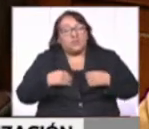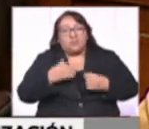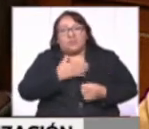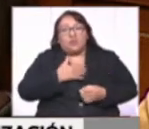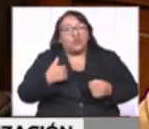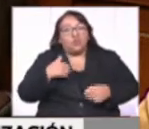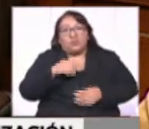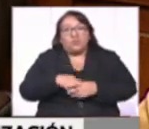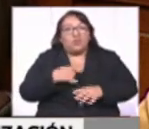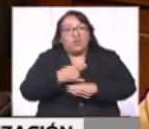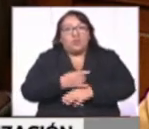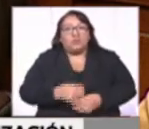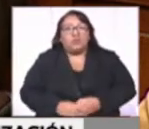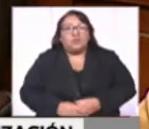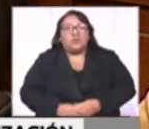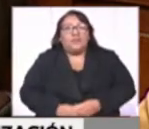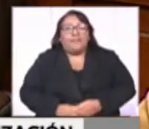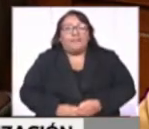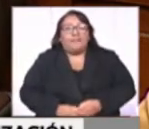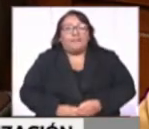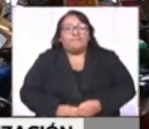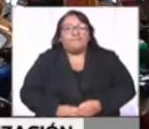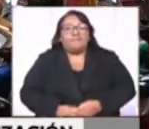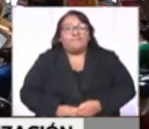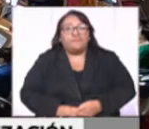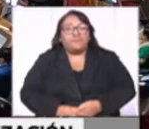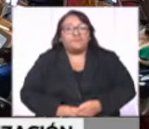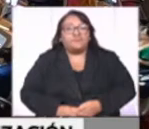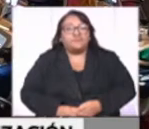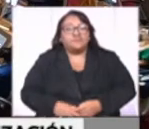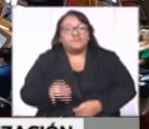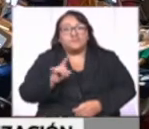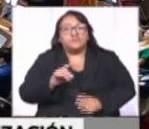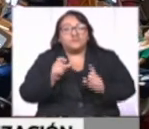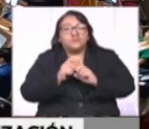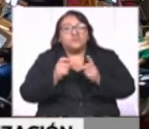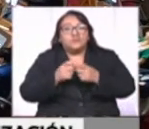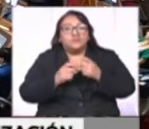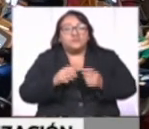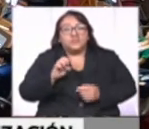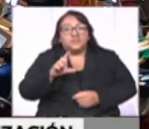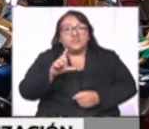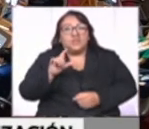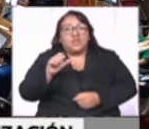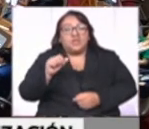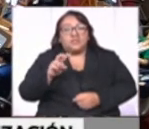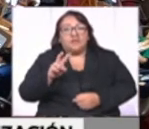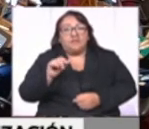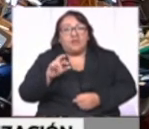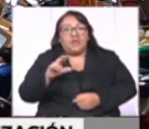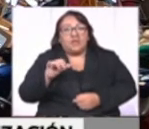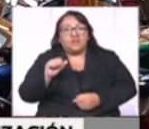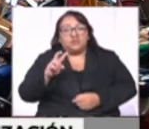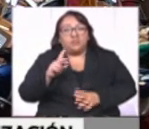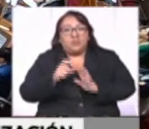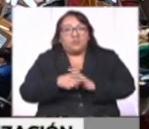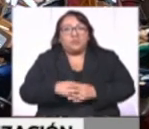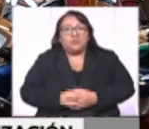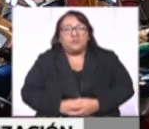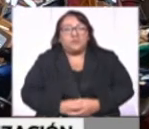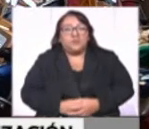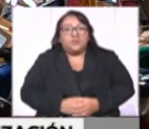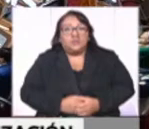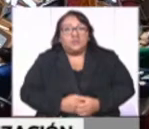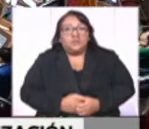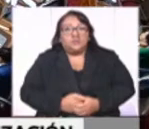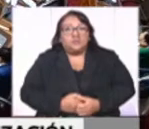y yo voy a votar en contra. Gracias, congresista. Tiene uso la palabra el congresista Elías Varas por 2 minutos.